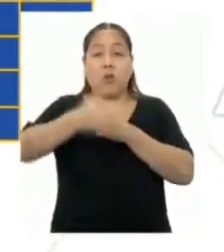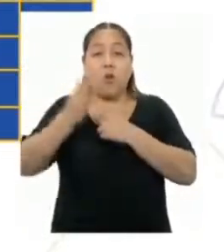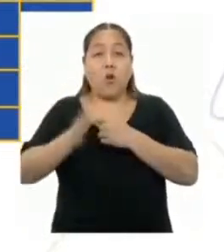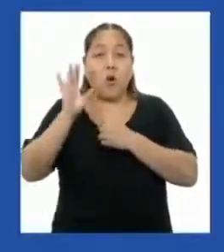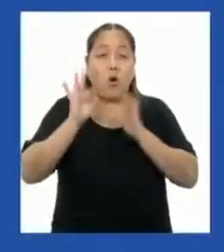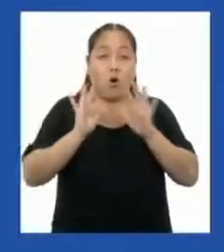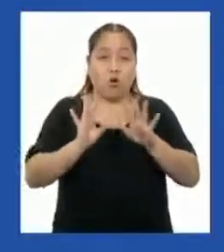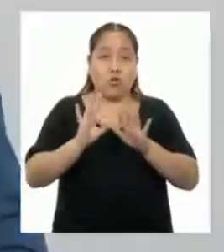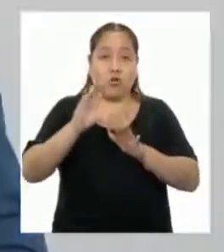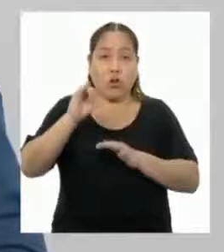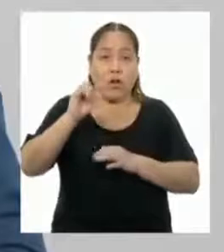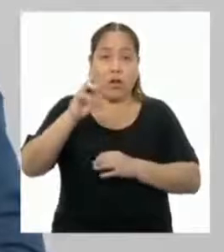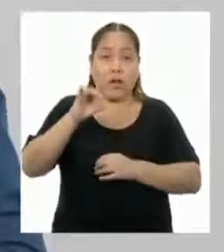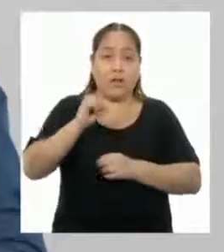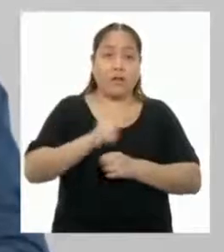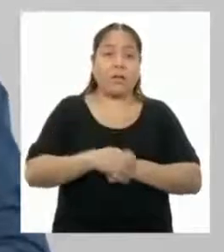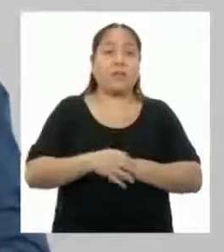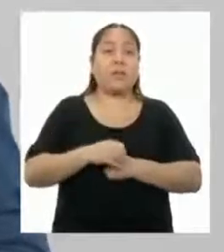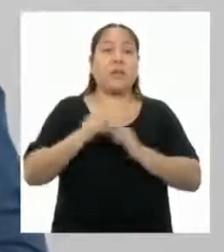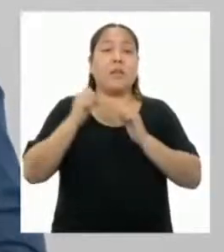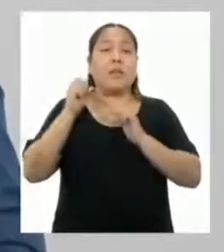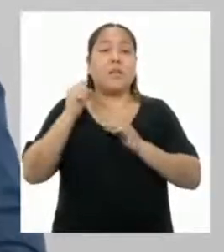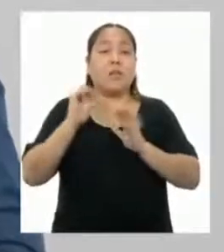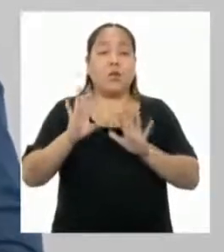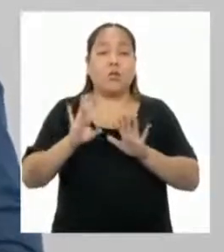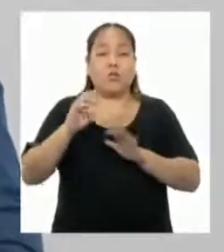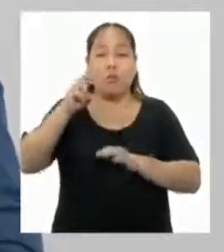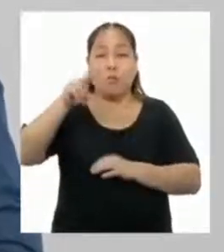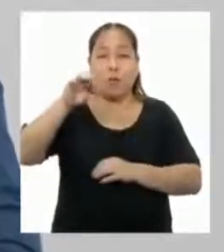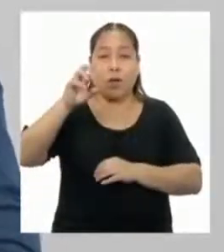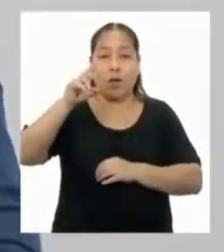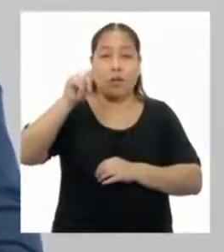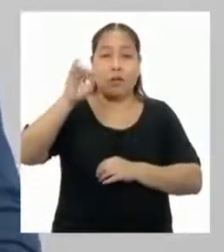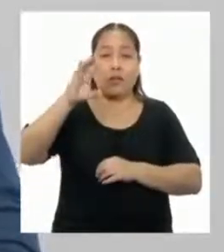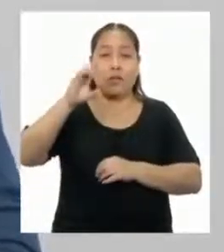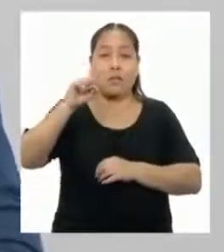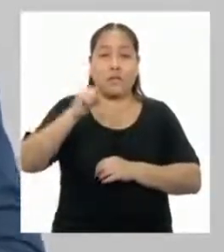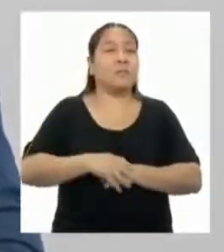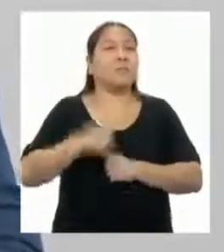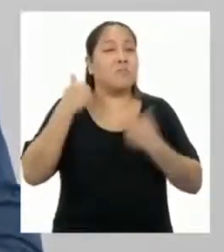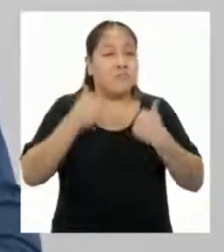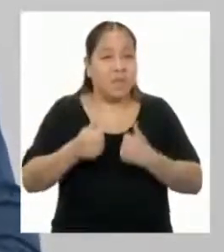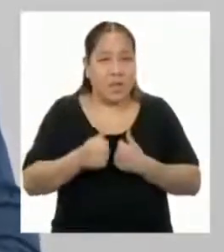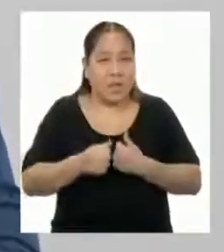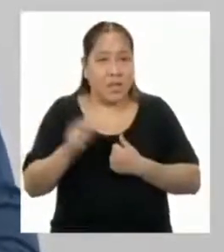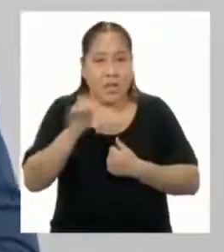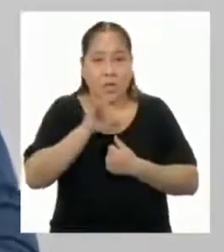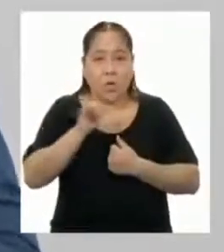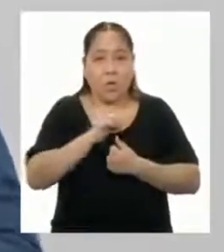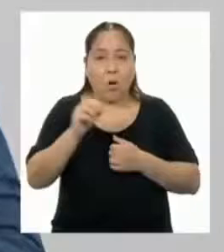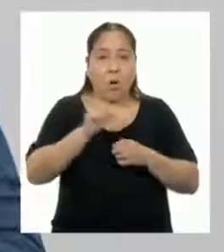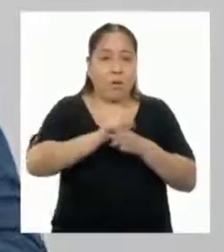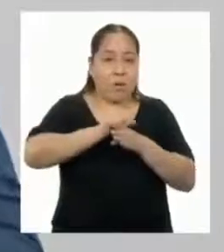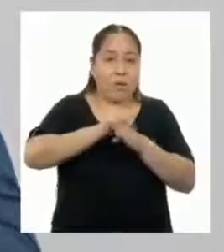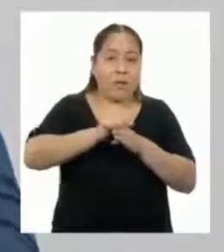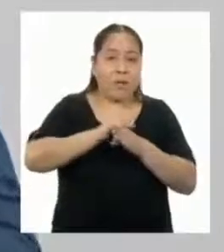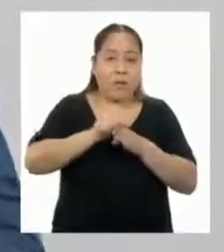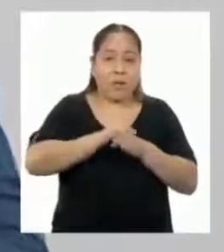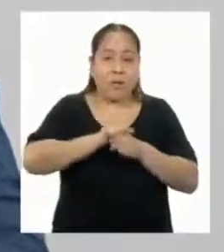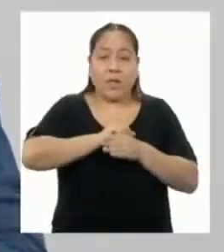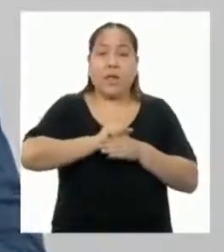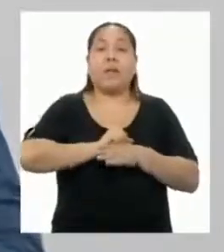12 vértices. Ah, interesante. Veo que hiciste el mismo ejercicio con un